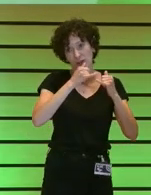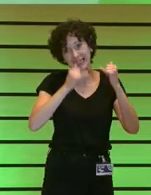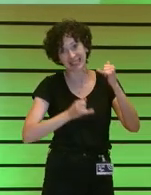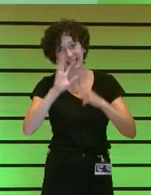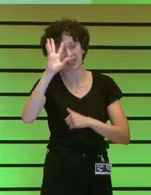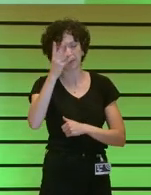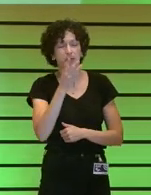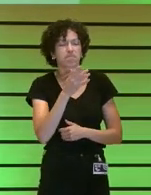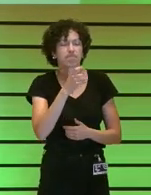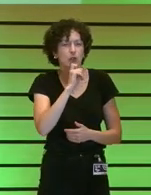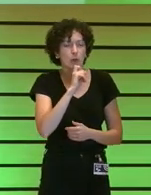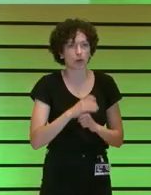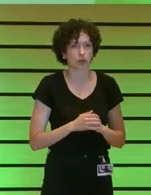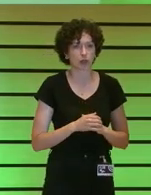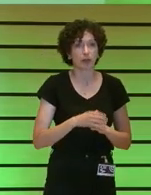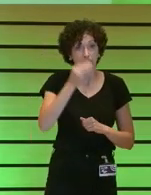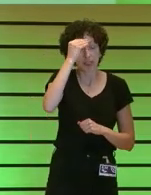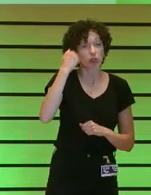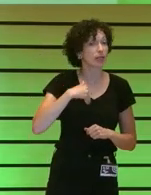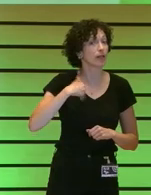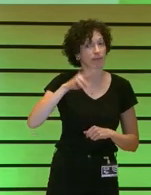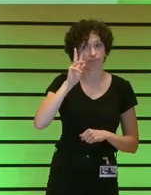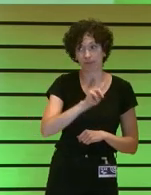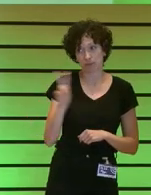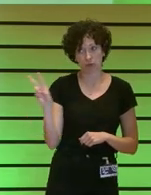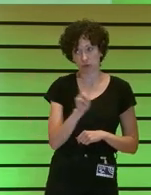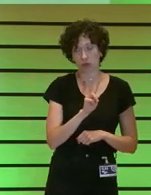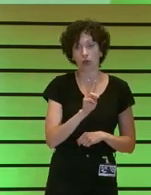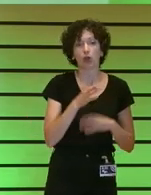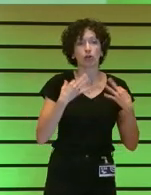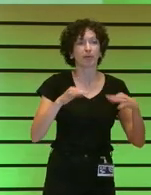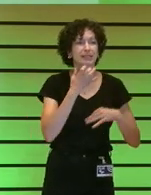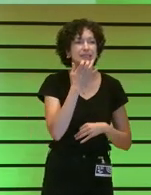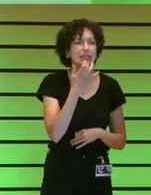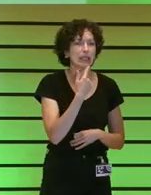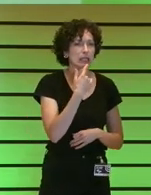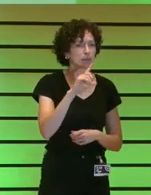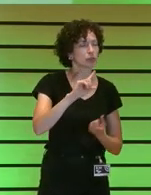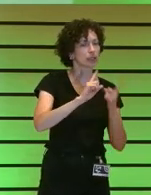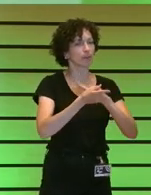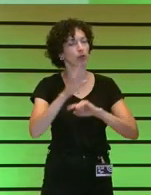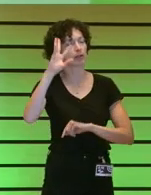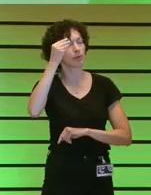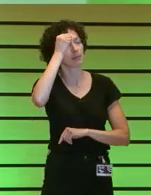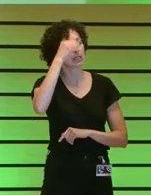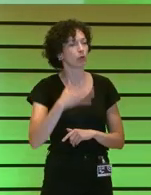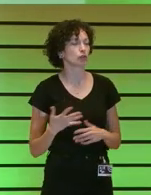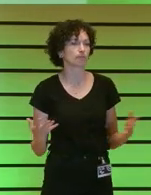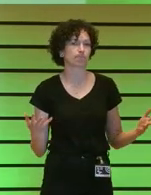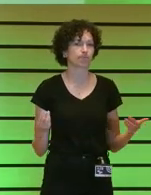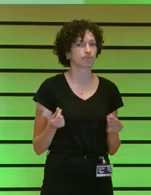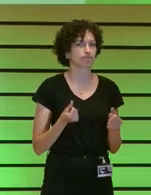climática Bueno yo creo que las estamos viendo ya Generalmente cuando hablamos de cambio cli lo entendemos como una especie